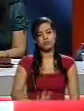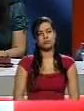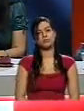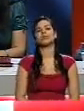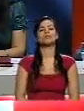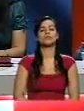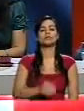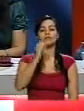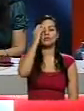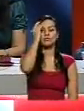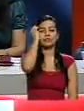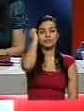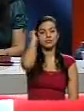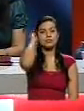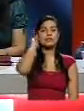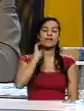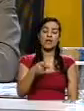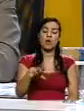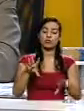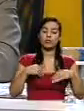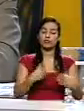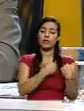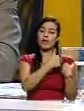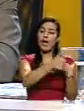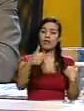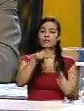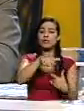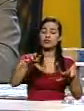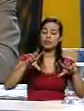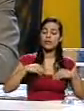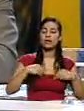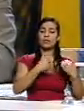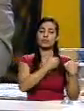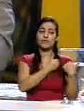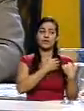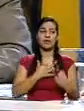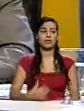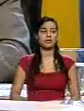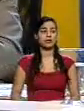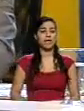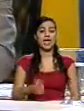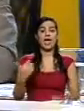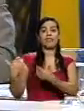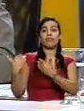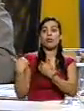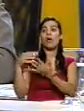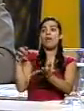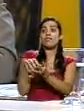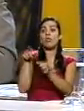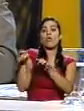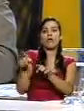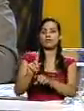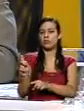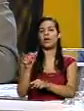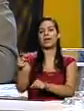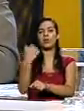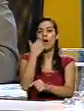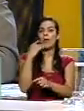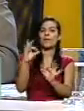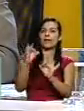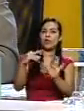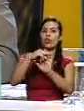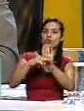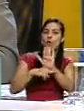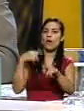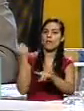que también hay que asumir la responsabilidad cada quien, cada ciudadano, cada ciudadana. Todo no puede ser el Estado toma las previsiones, pero también